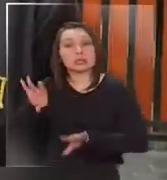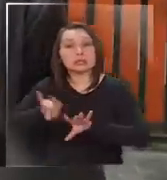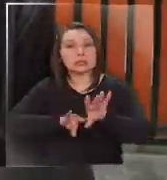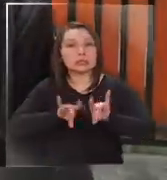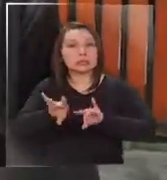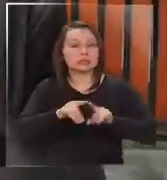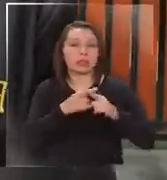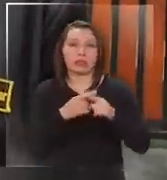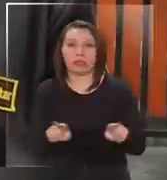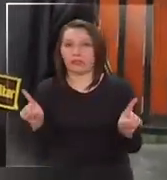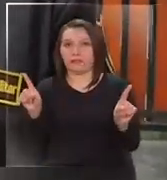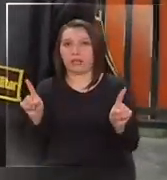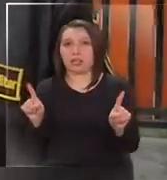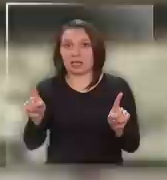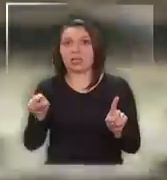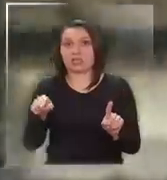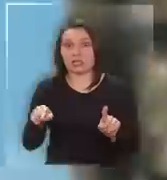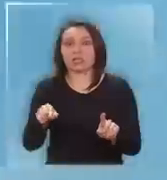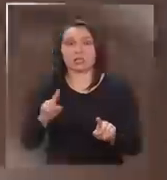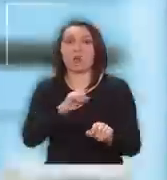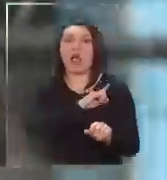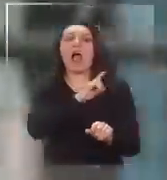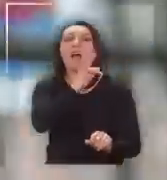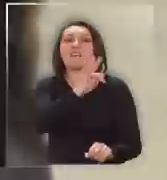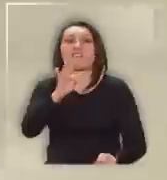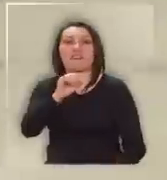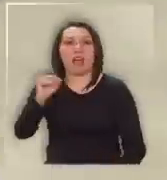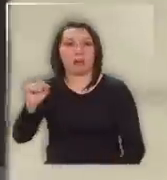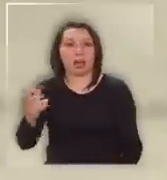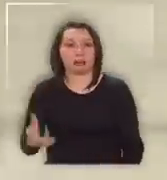es diferente en la Fuerza Armada.